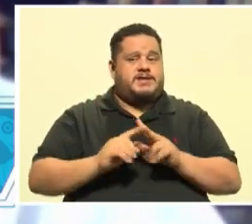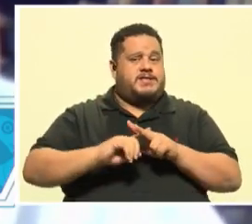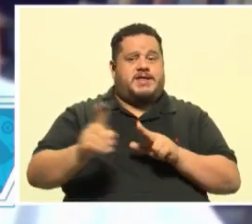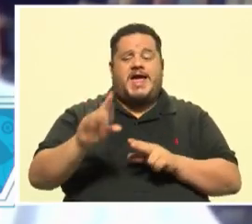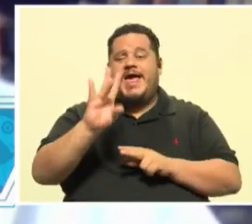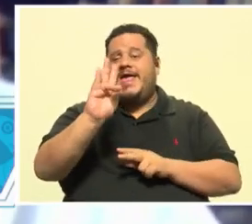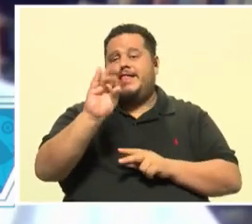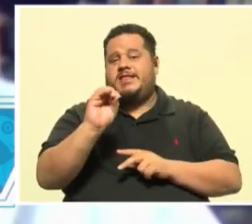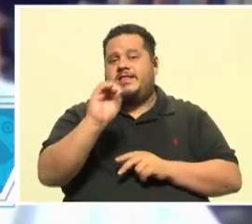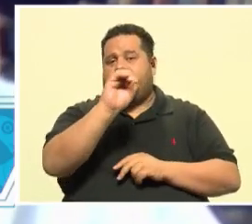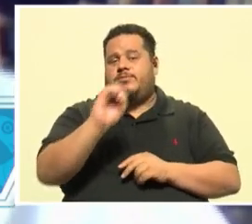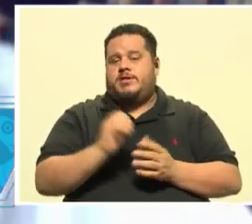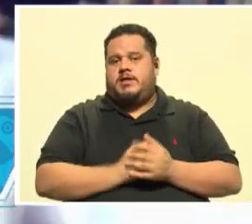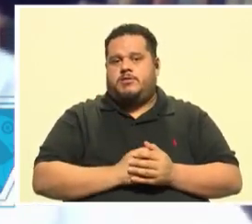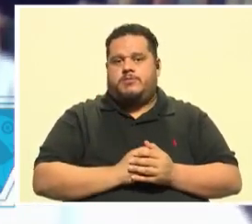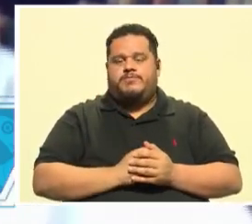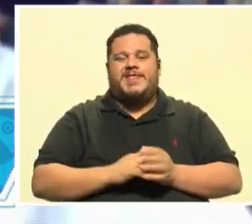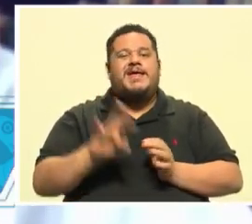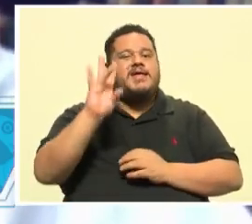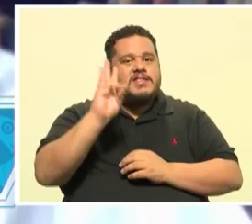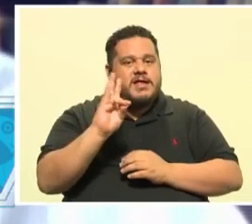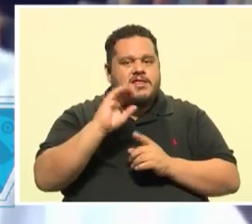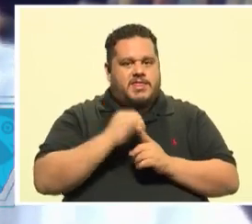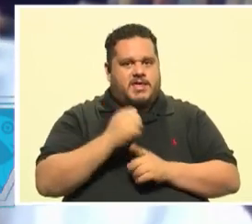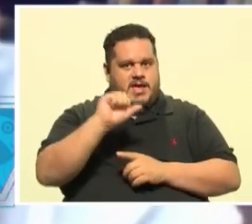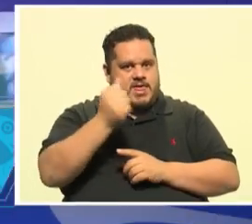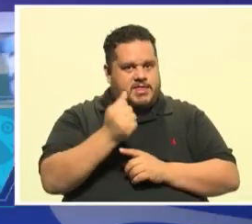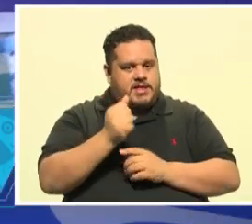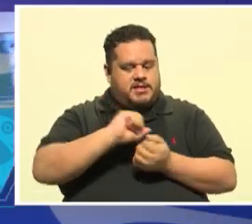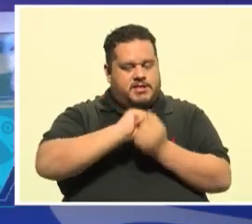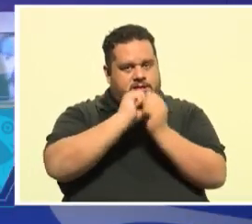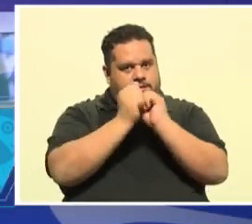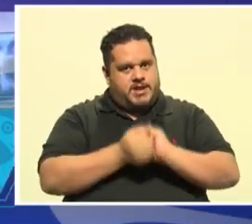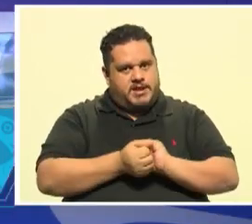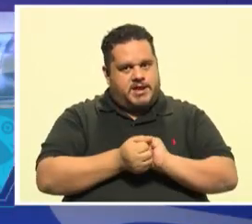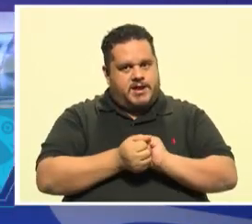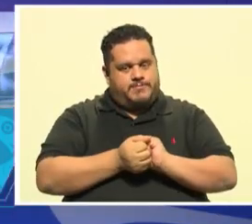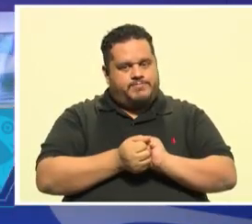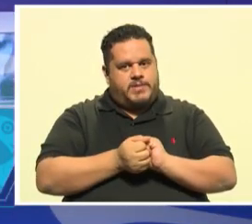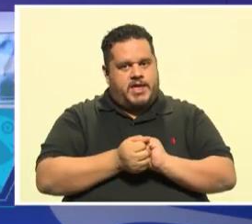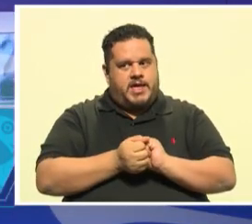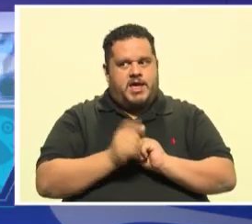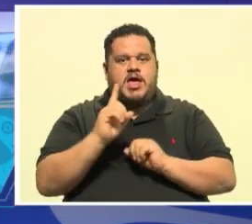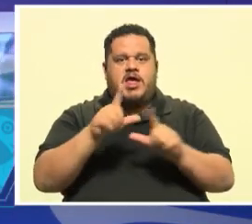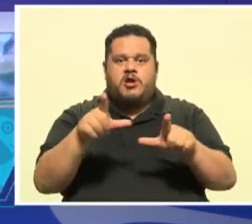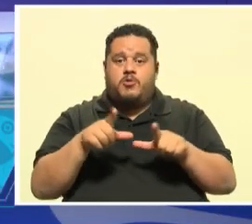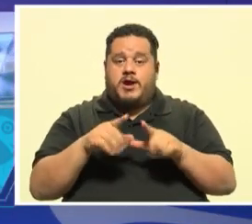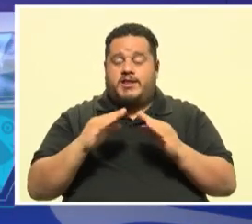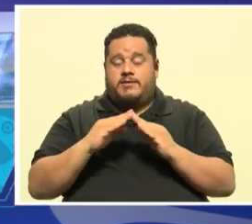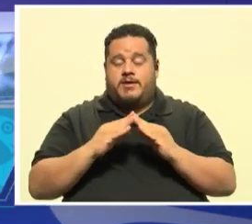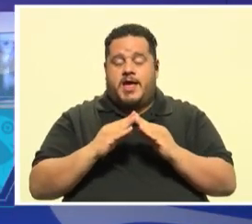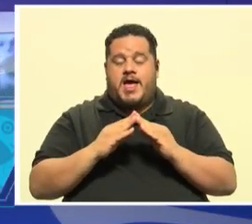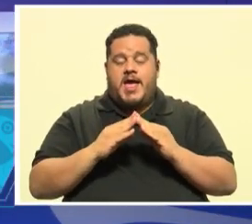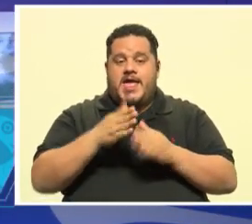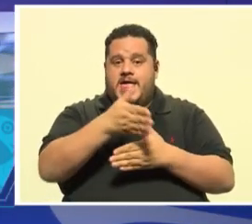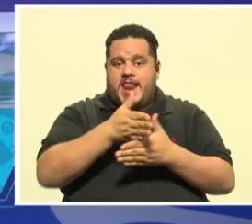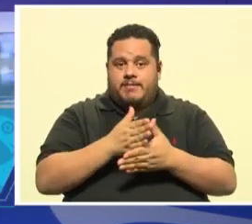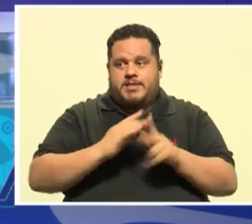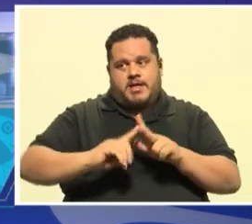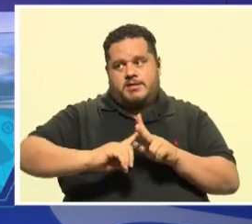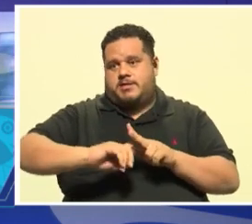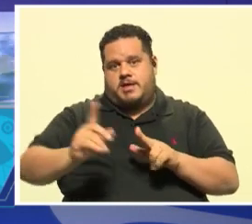algunos análisis que dicen que posiblemente el gran tema de estos últimos meses de campaña electoral en los Estados Unidos va a ser